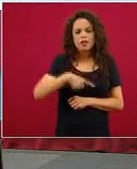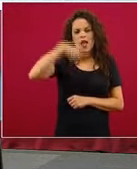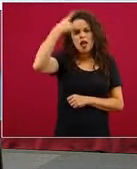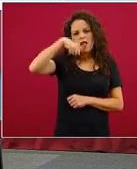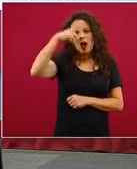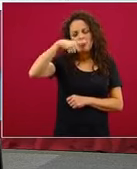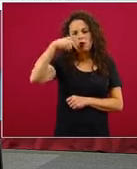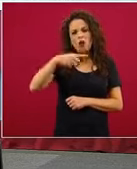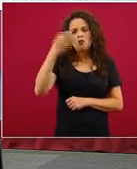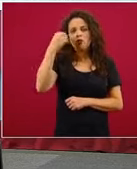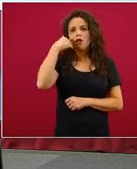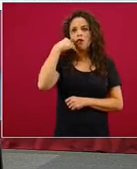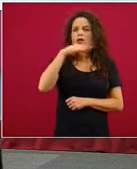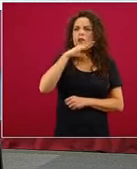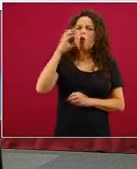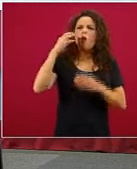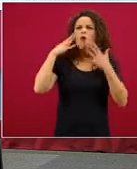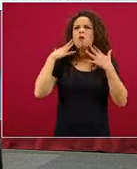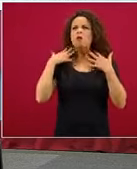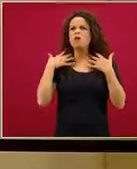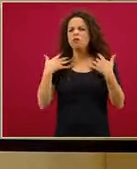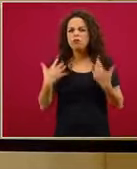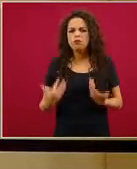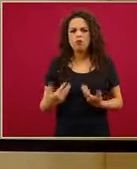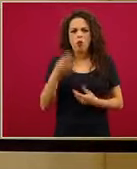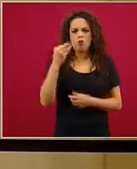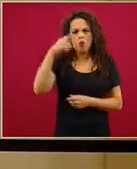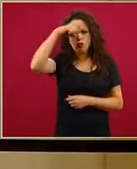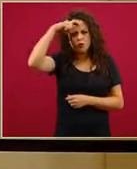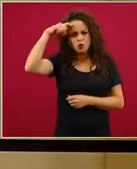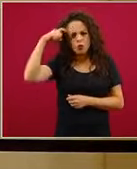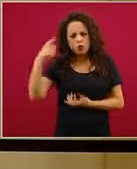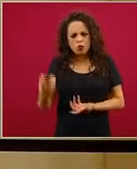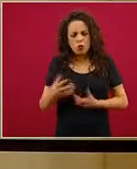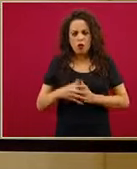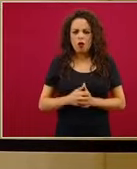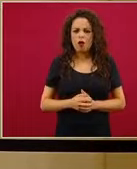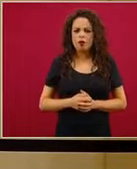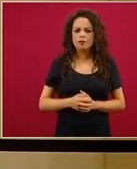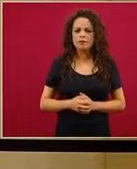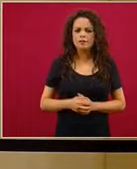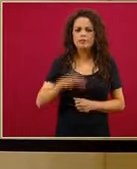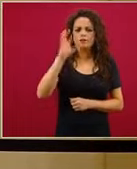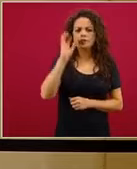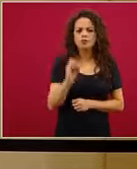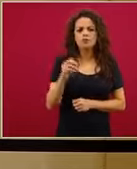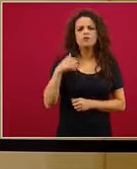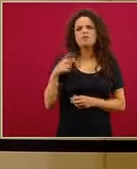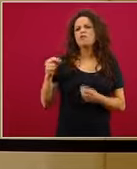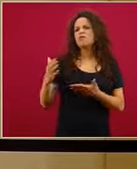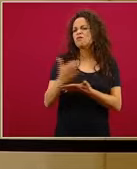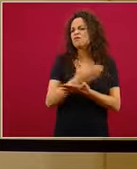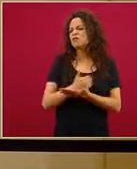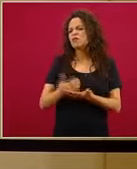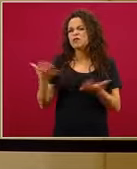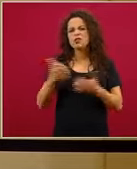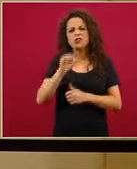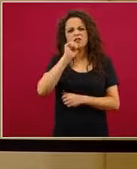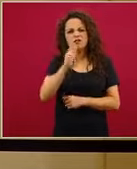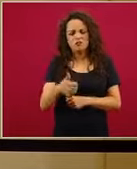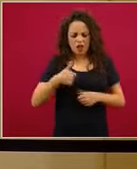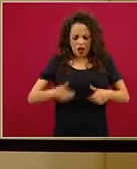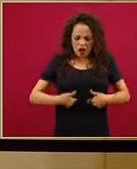cansancio, puedo tener fiebre, de pronto en la noche, puedo dejar de tener ganas de hacer cosas, puedo no tener mucho